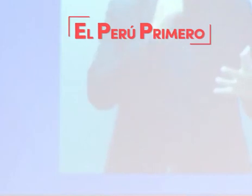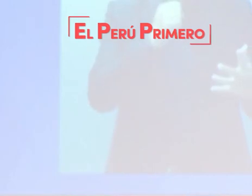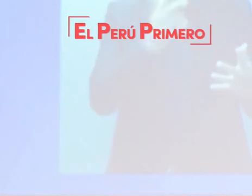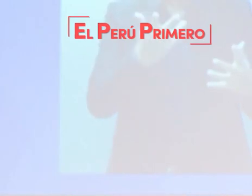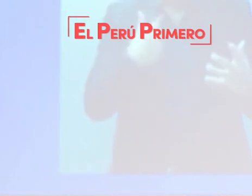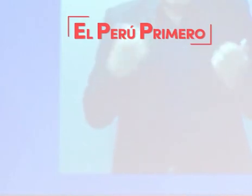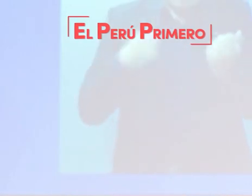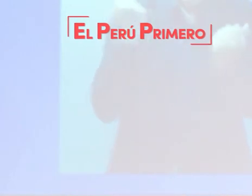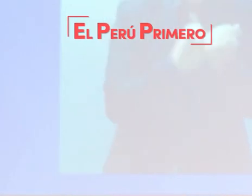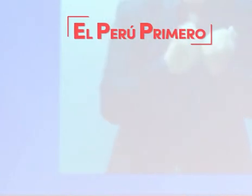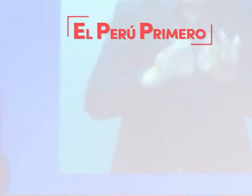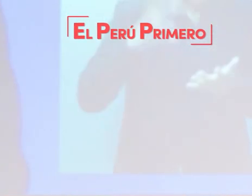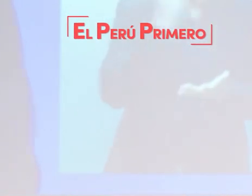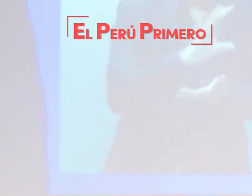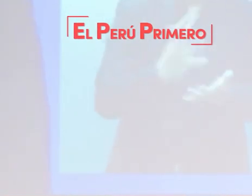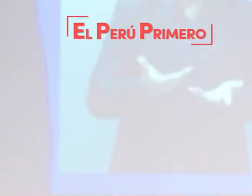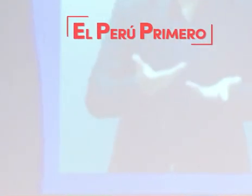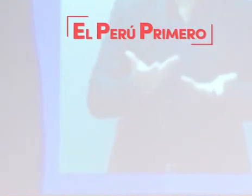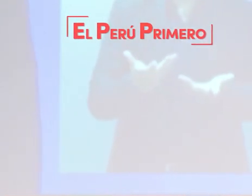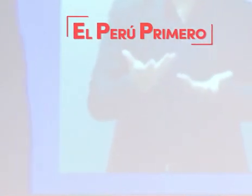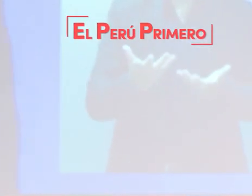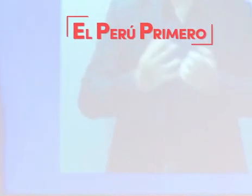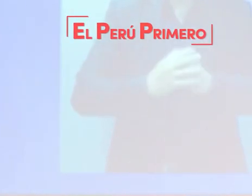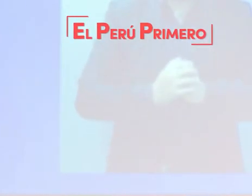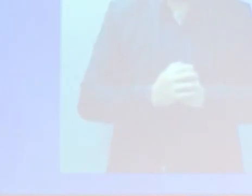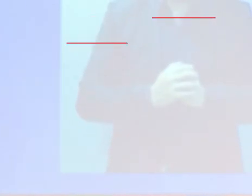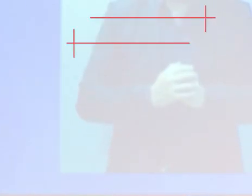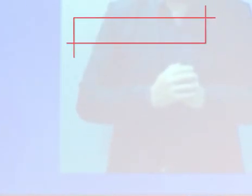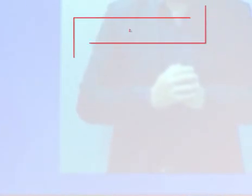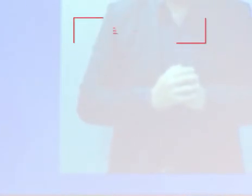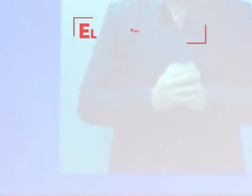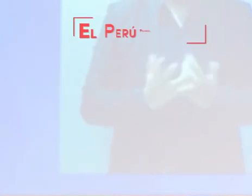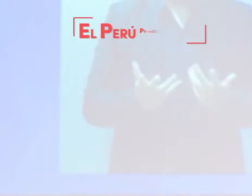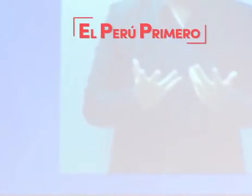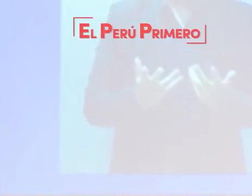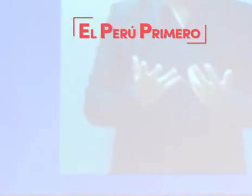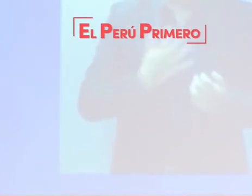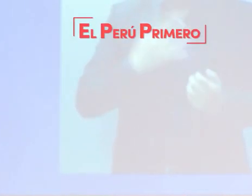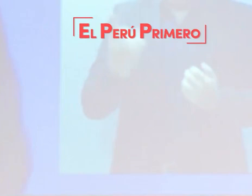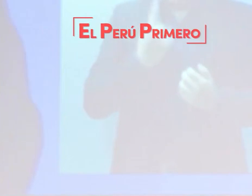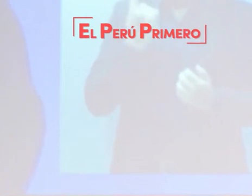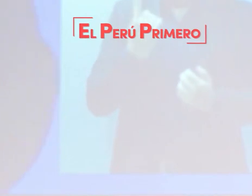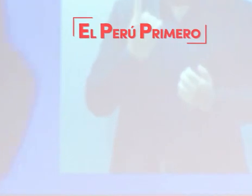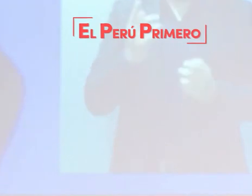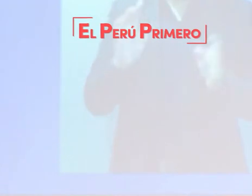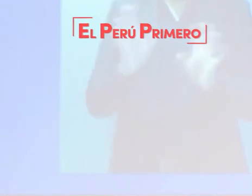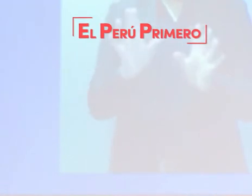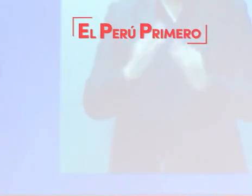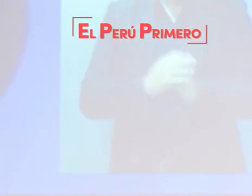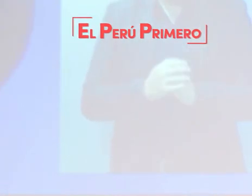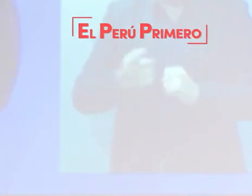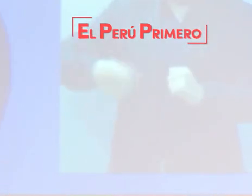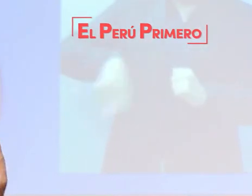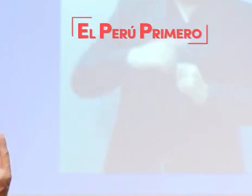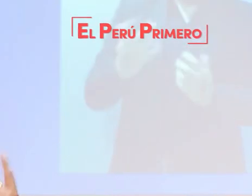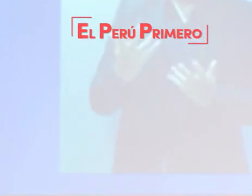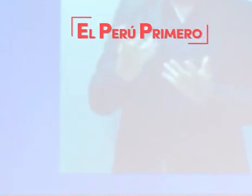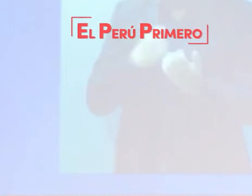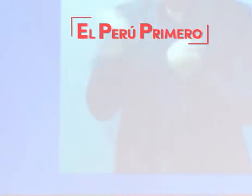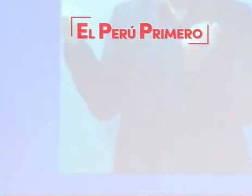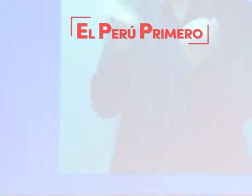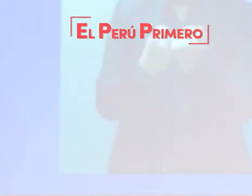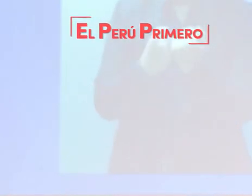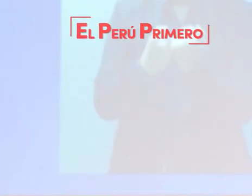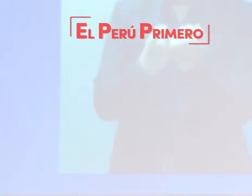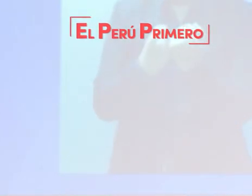Y ese objetivo no se logra dejándolo solamente bajo responsabilidad de un